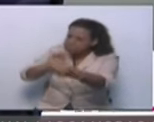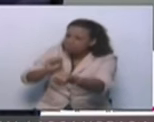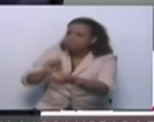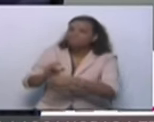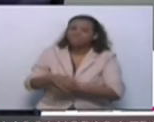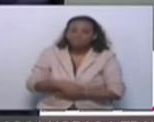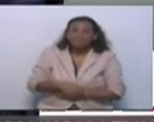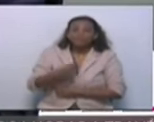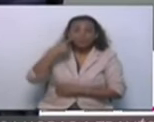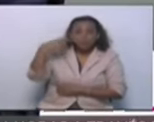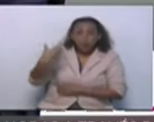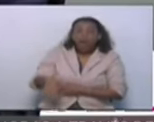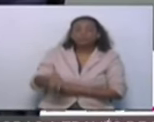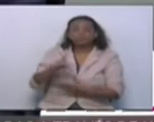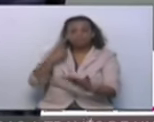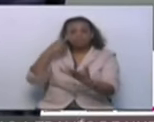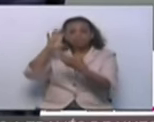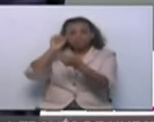avanzada.